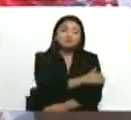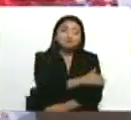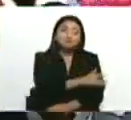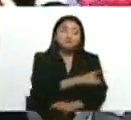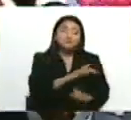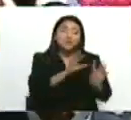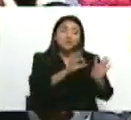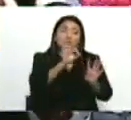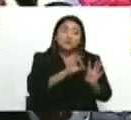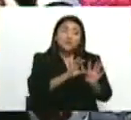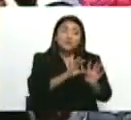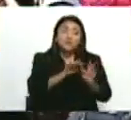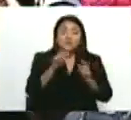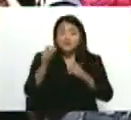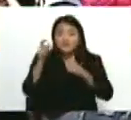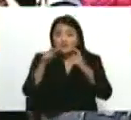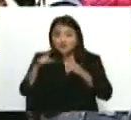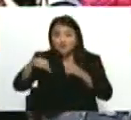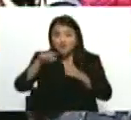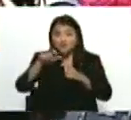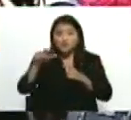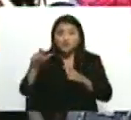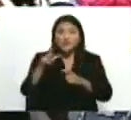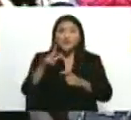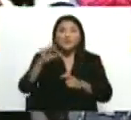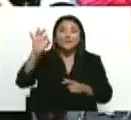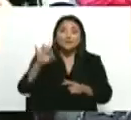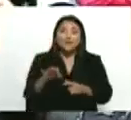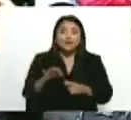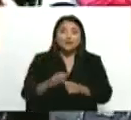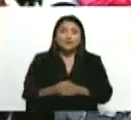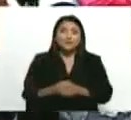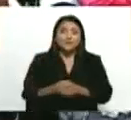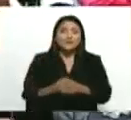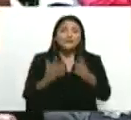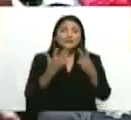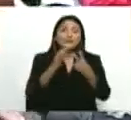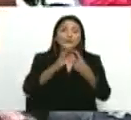chavismo tiene 3% y que hay un 7% indeciso.